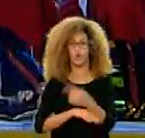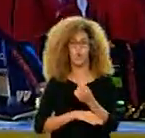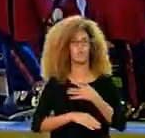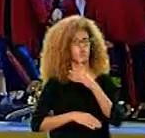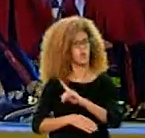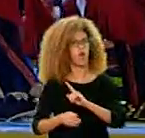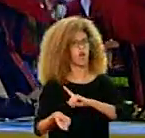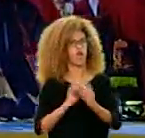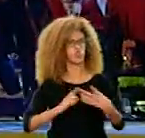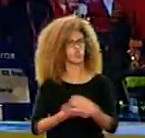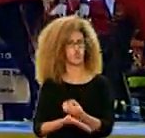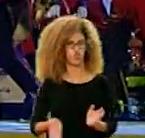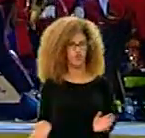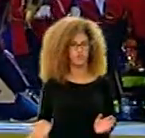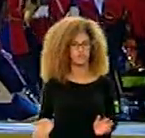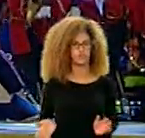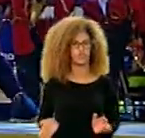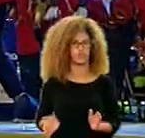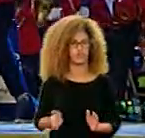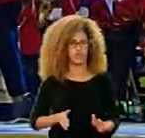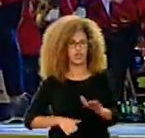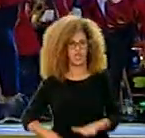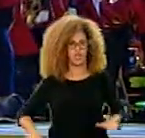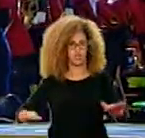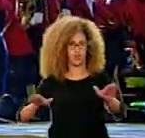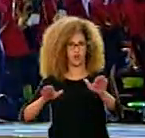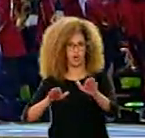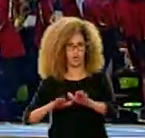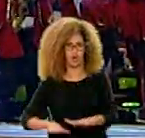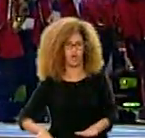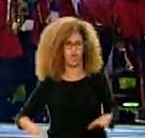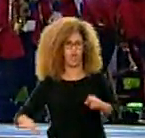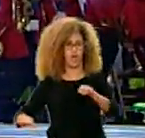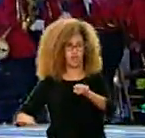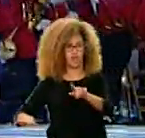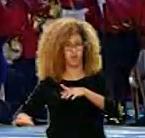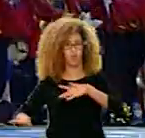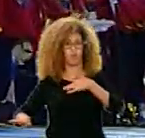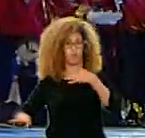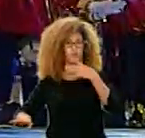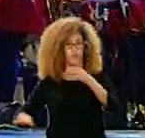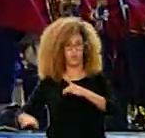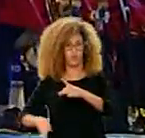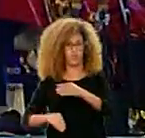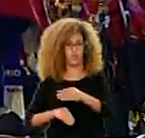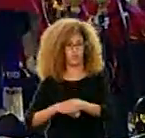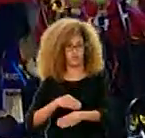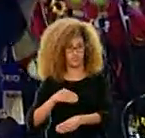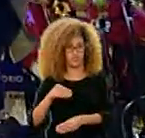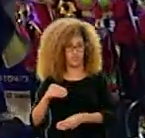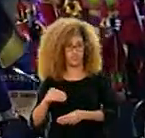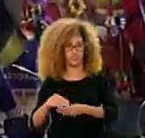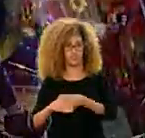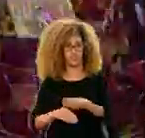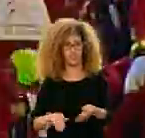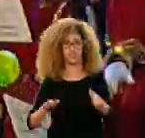todo. ¡Ralentizar! Así podemos hacer las cosas